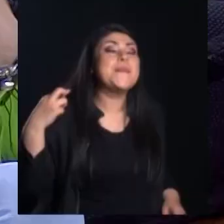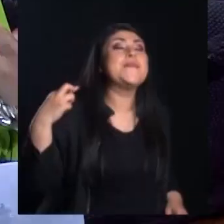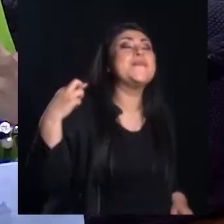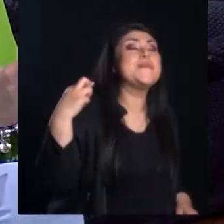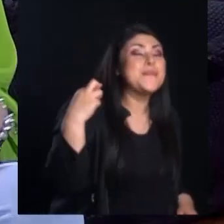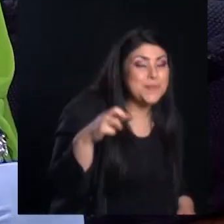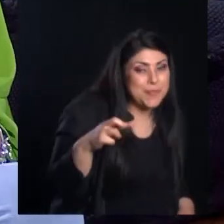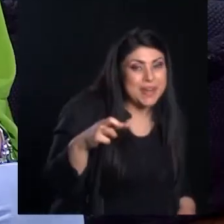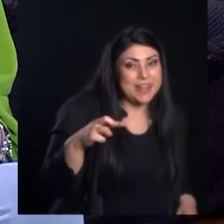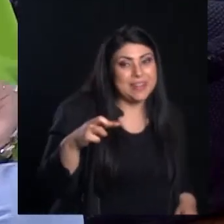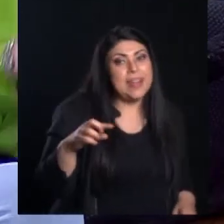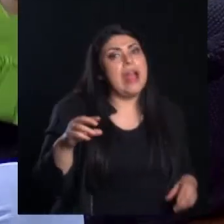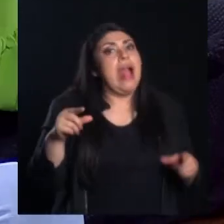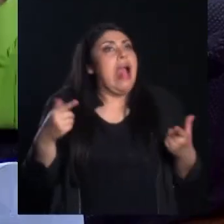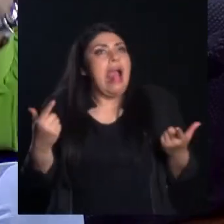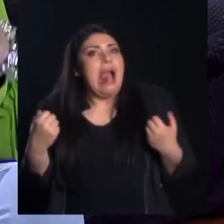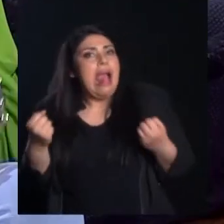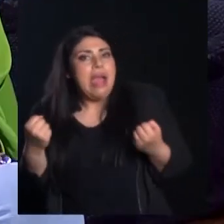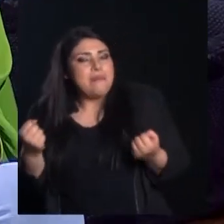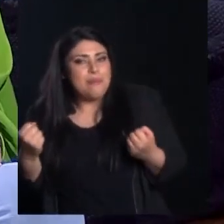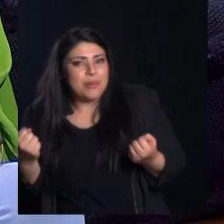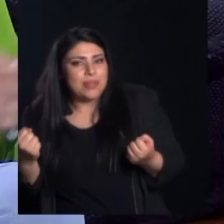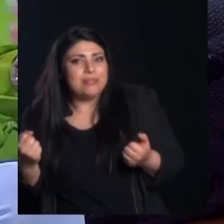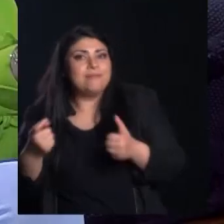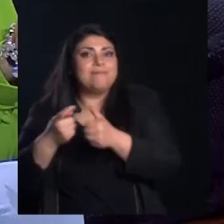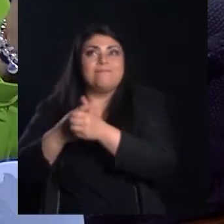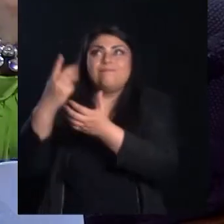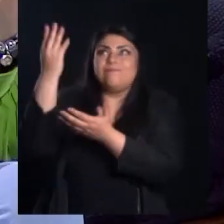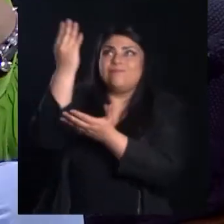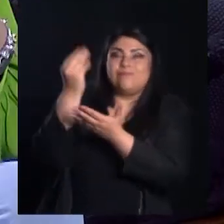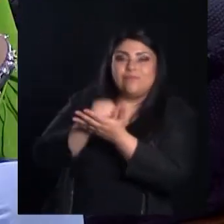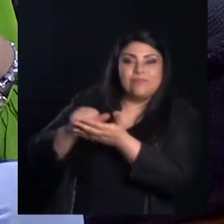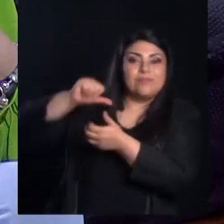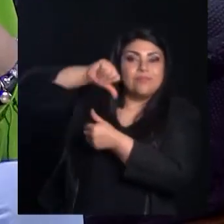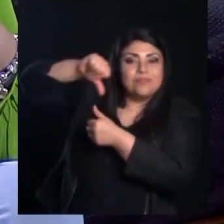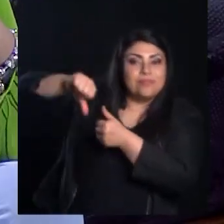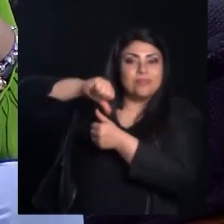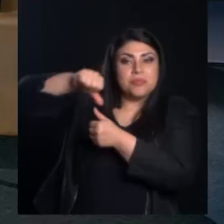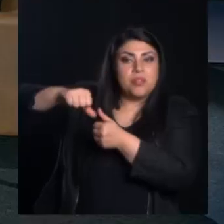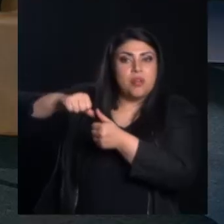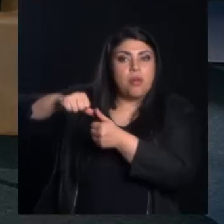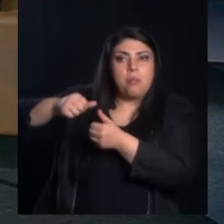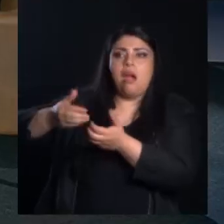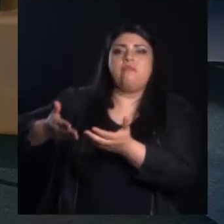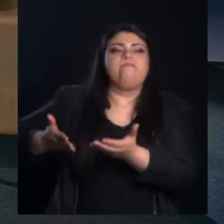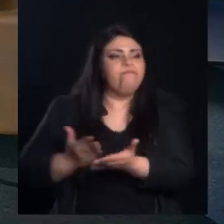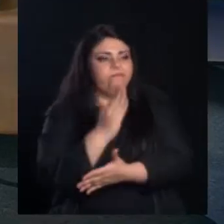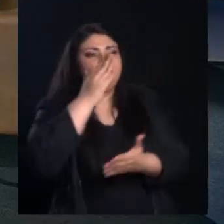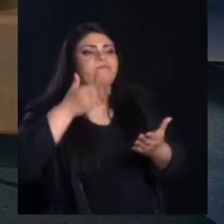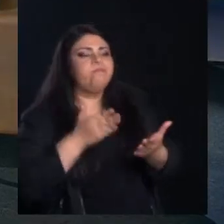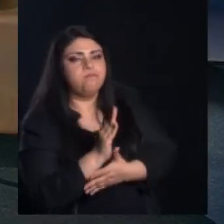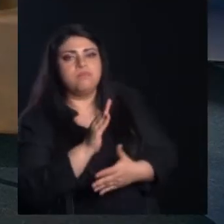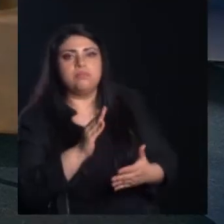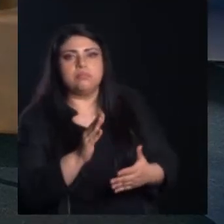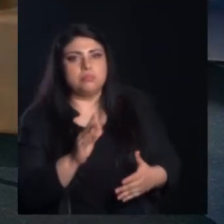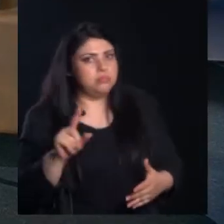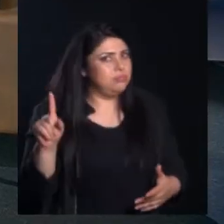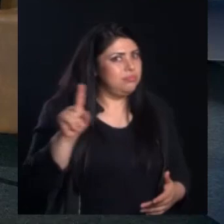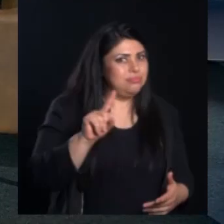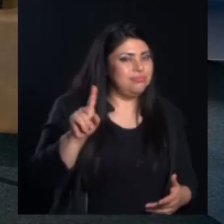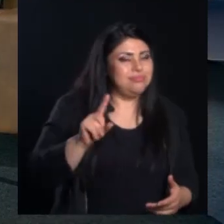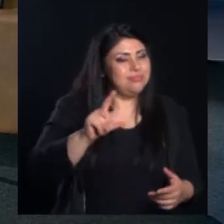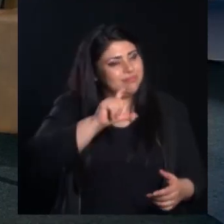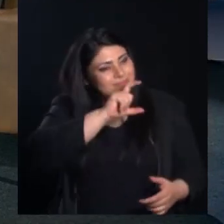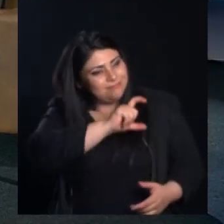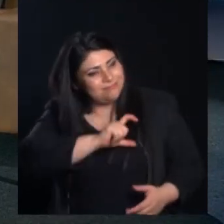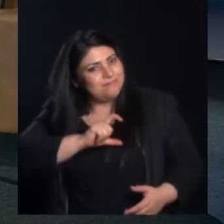hoy de qué es lo que tenemos que hacer bajo la unción del espíritu santo no es para abusar del poder no es para abusar de las personas tenemos que tener un